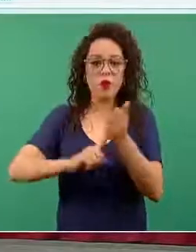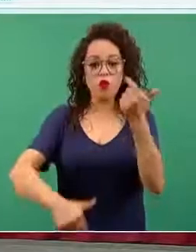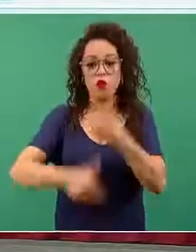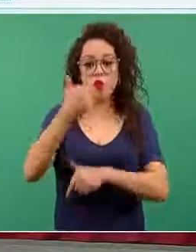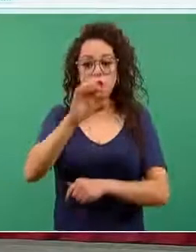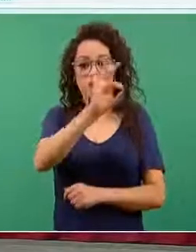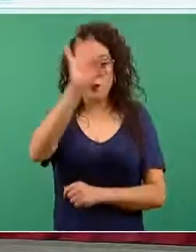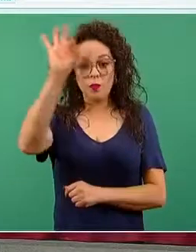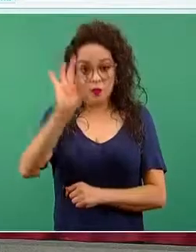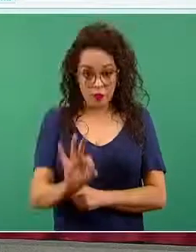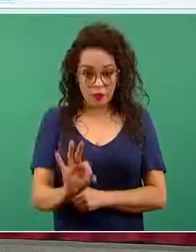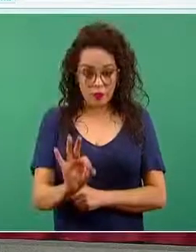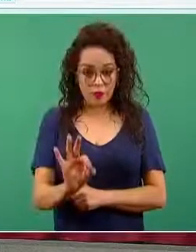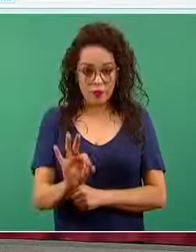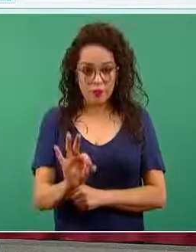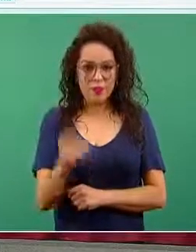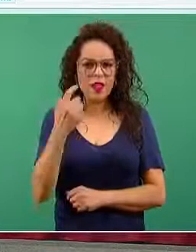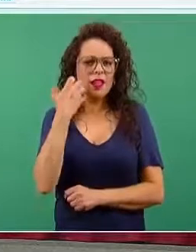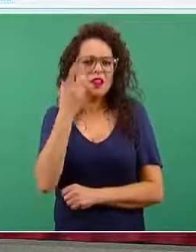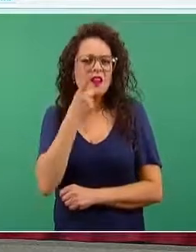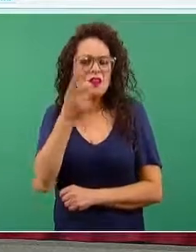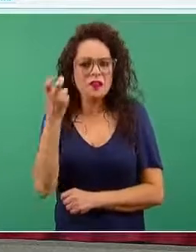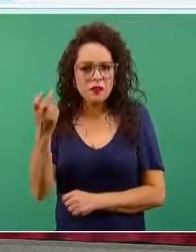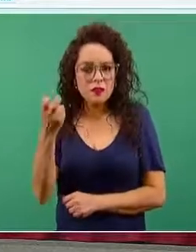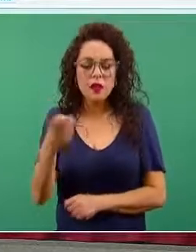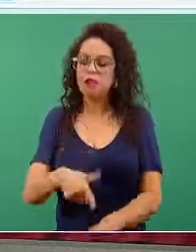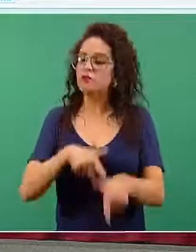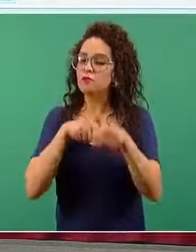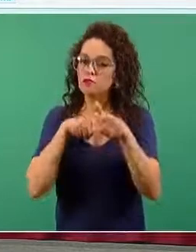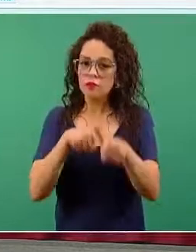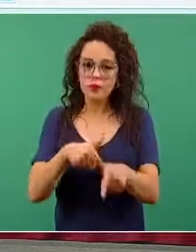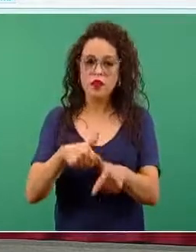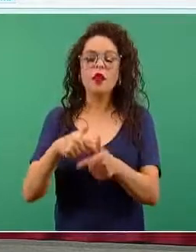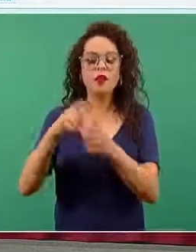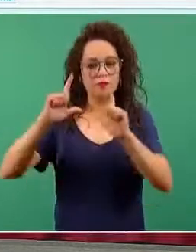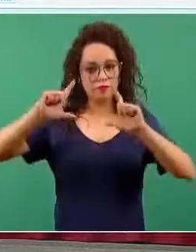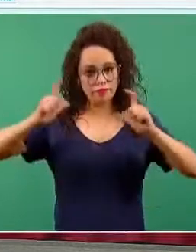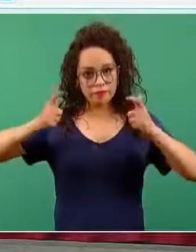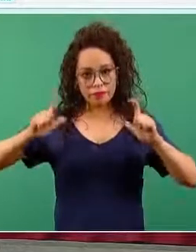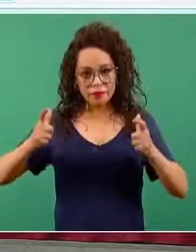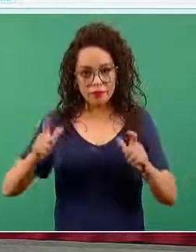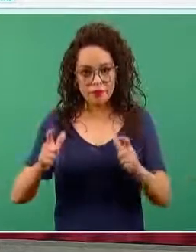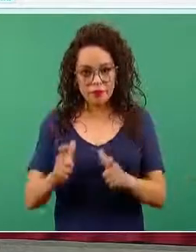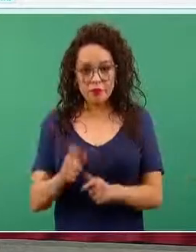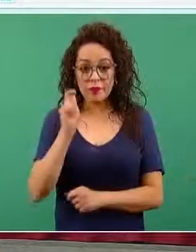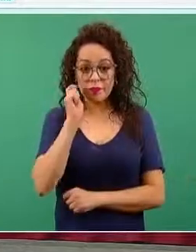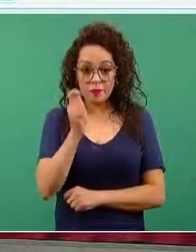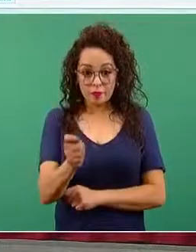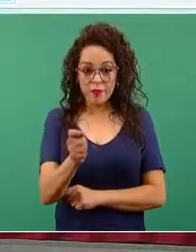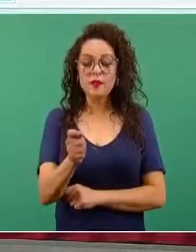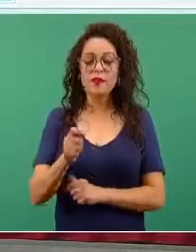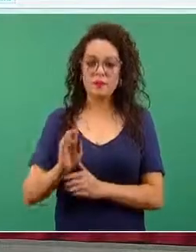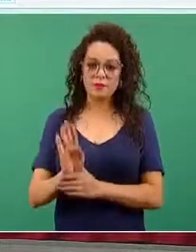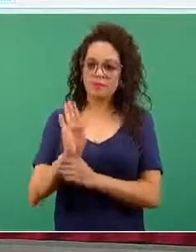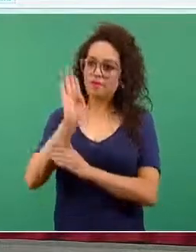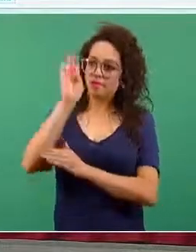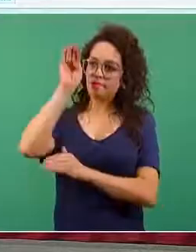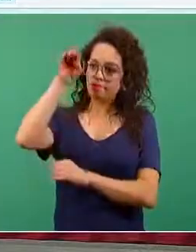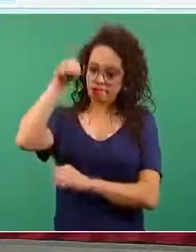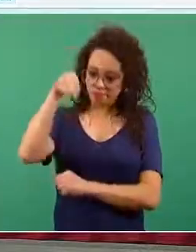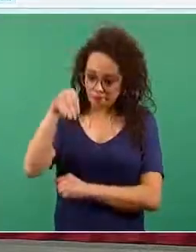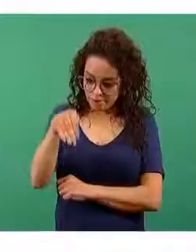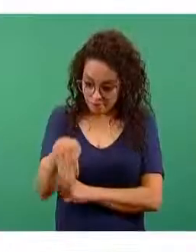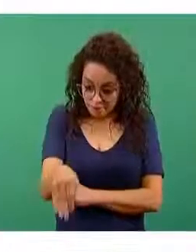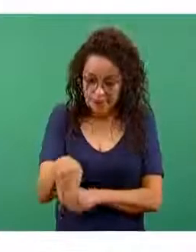12%. Esto quiere decir que continúa a la baja la curva epidémica, continúa